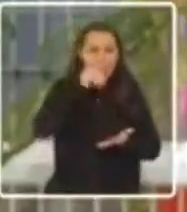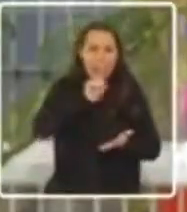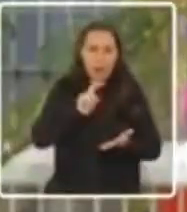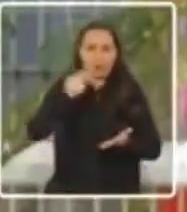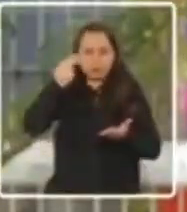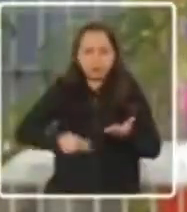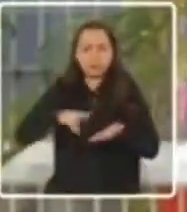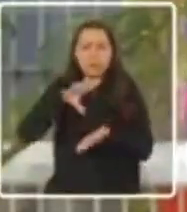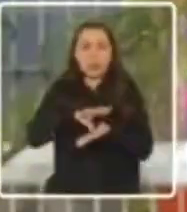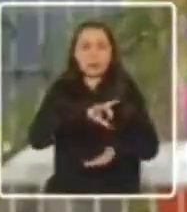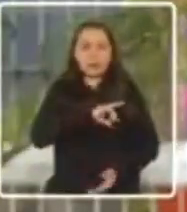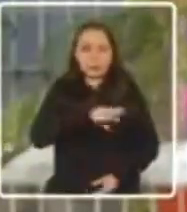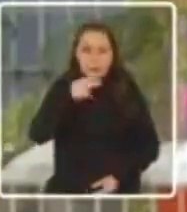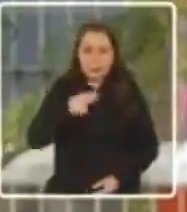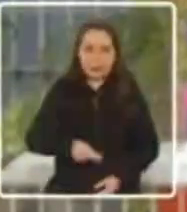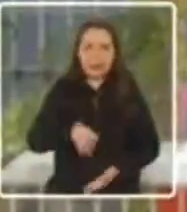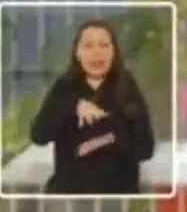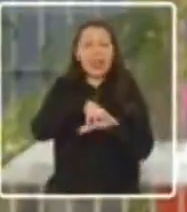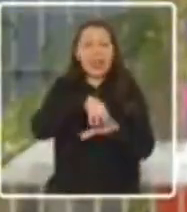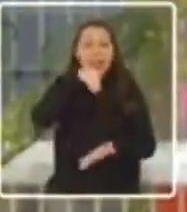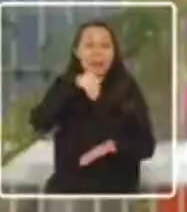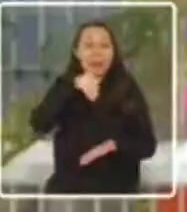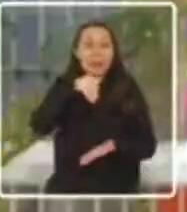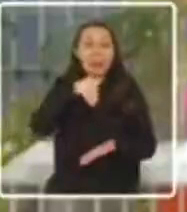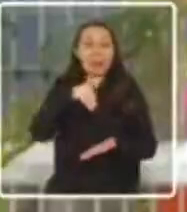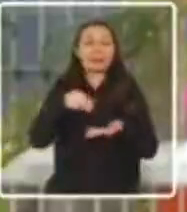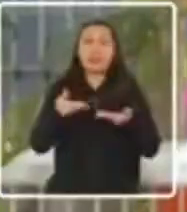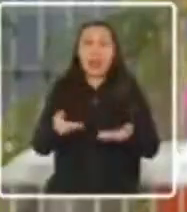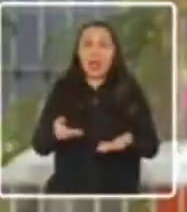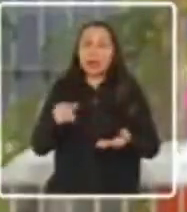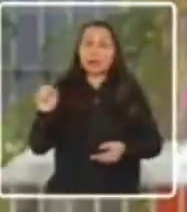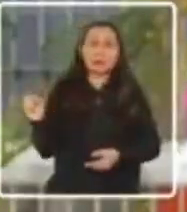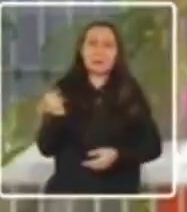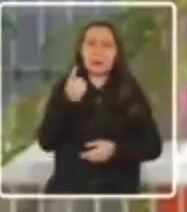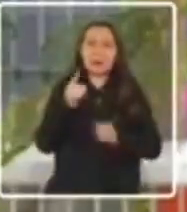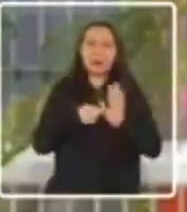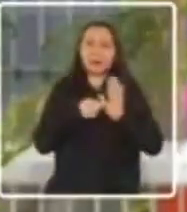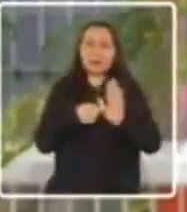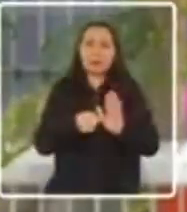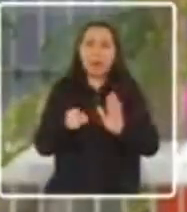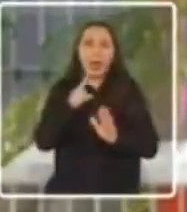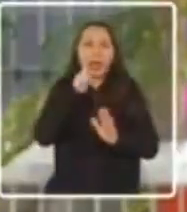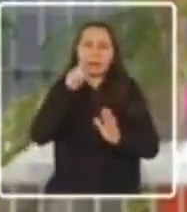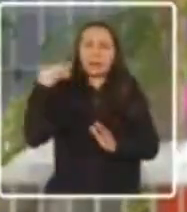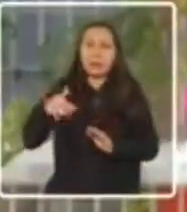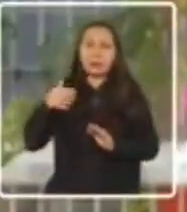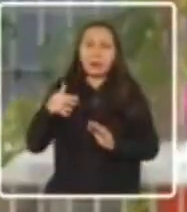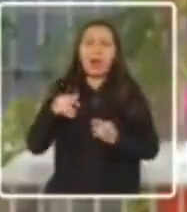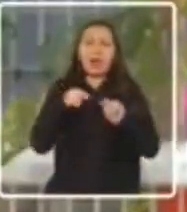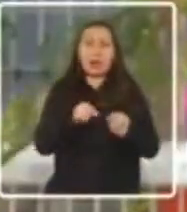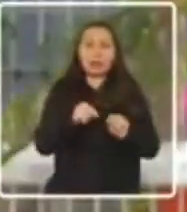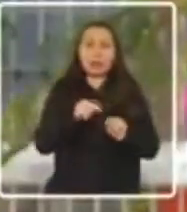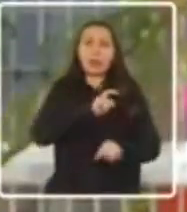país, de Chile. Arica está siendo pionero en algo que es parte esencial